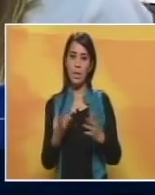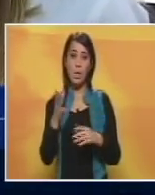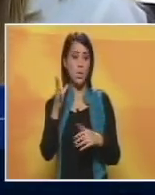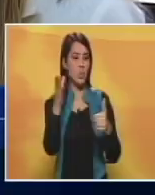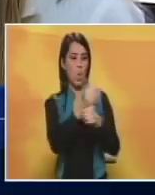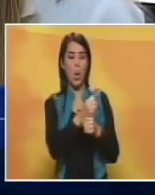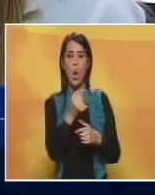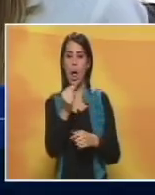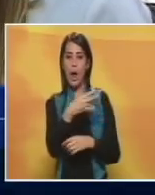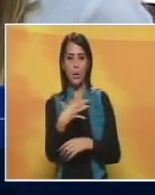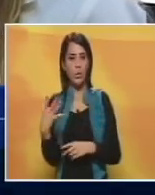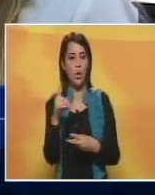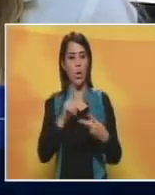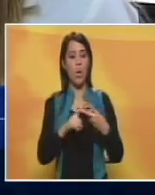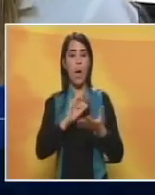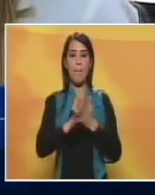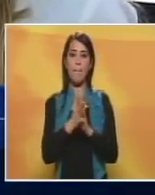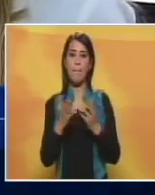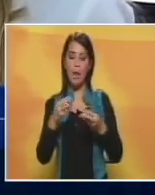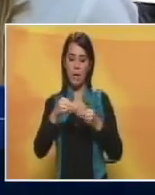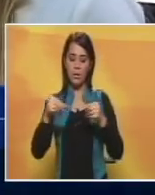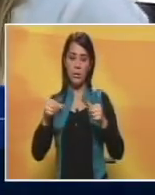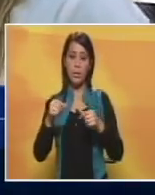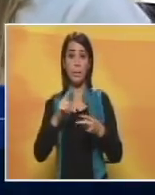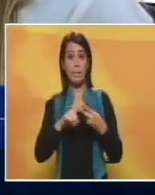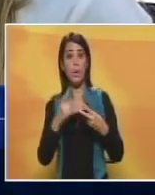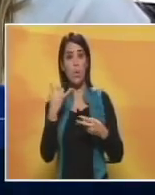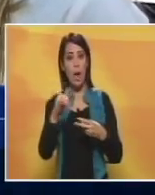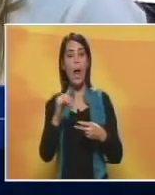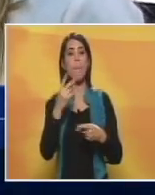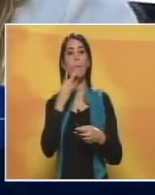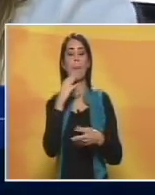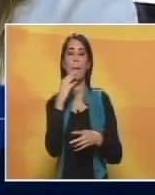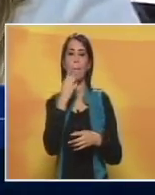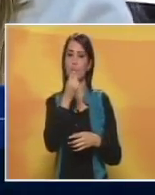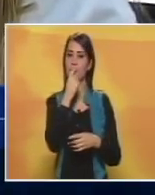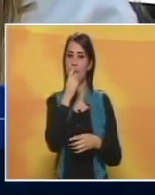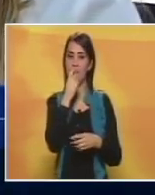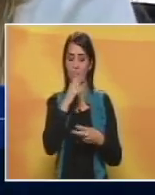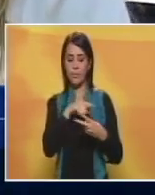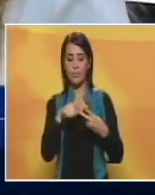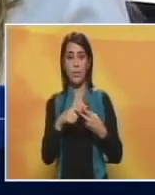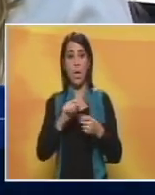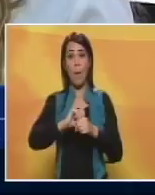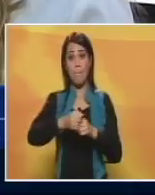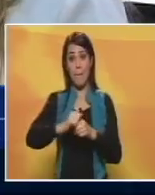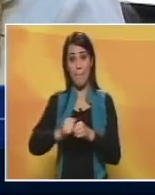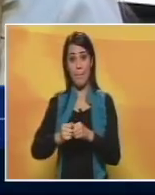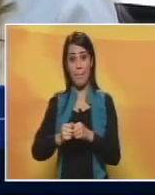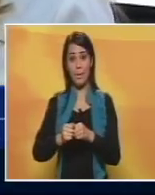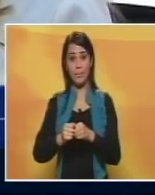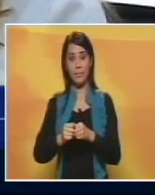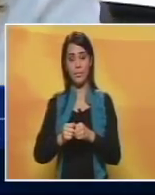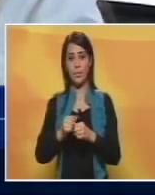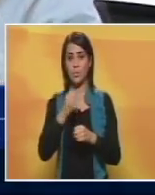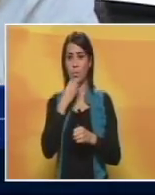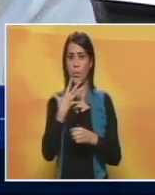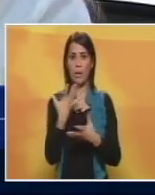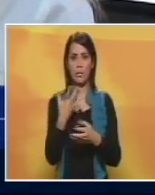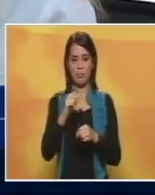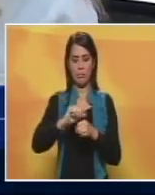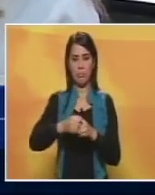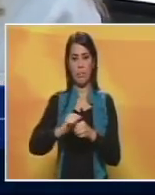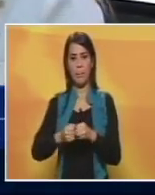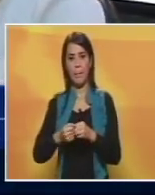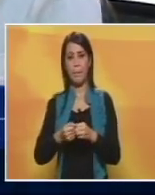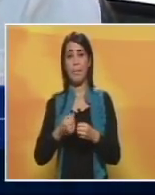no conseguimos la harina pan, pero tenemos tubérculos. De repente ahorita la papa no es como que la mejor temporada de papa, entonces está